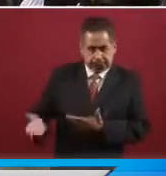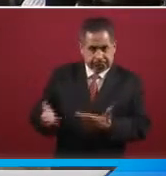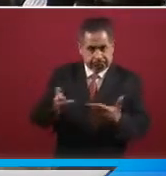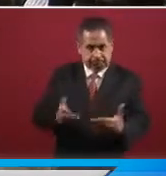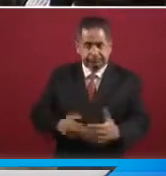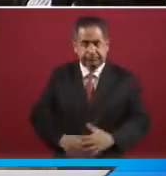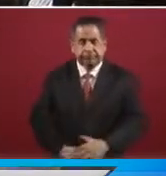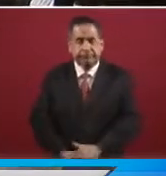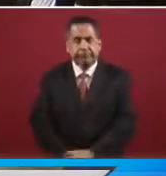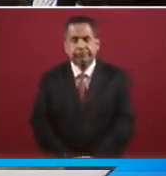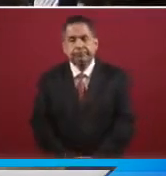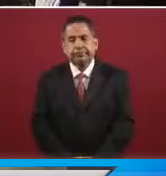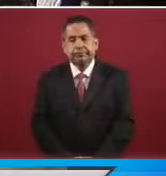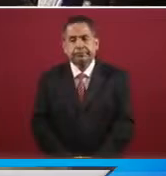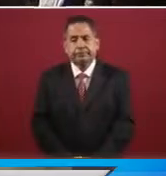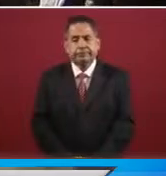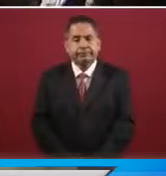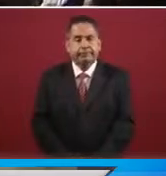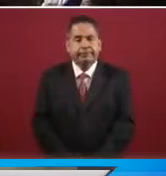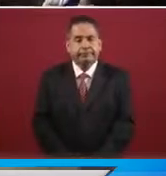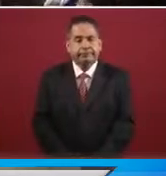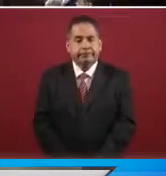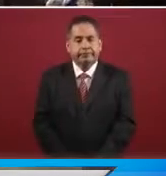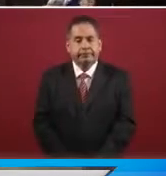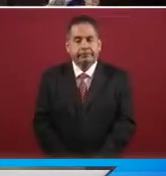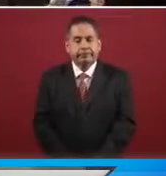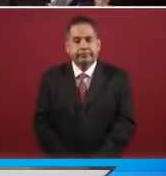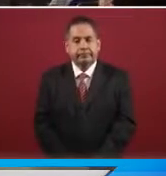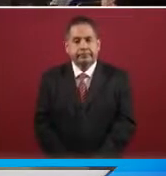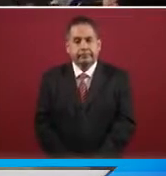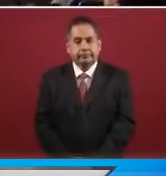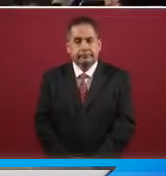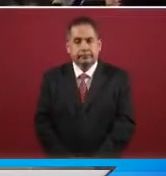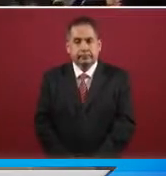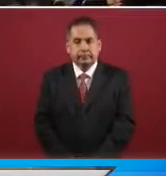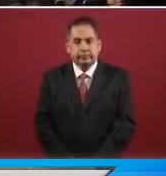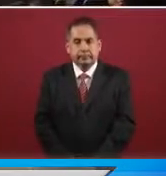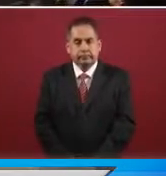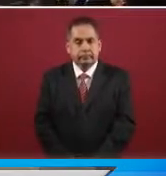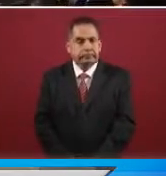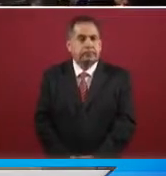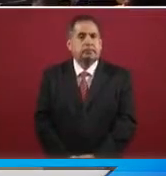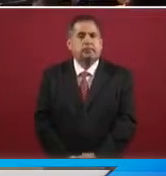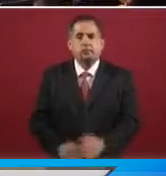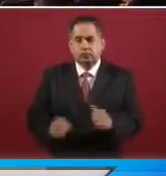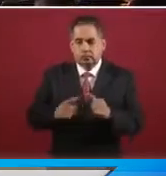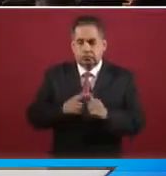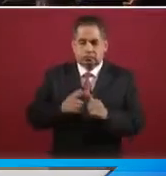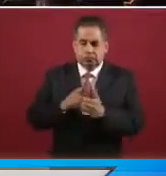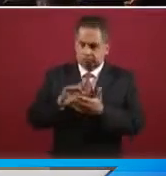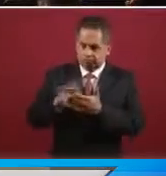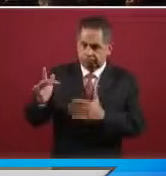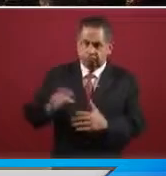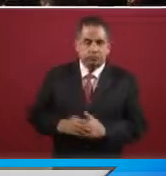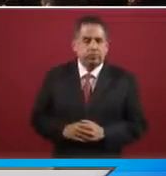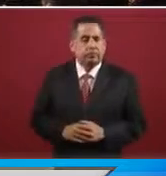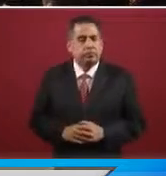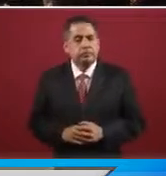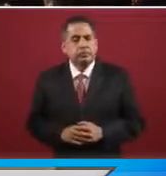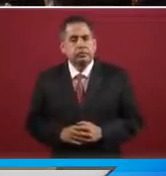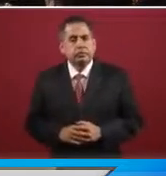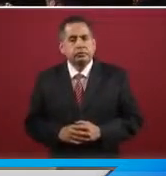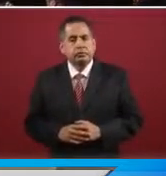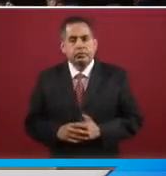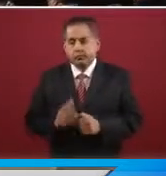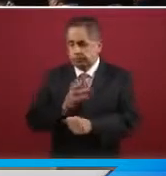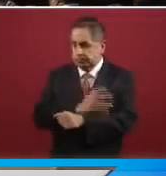se transfirieron los bienes públicos a privados. Esto provocó que se pasara de una familia rica en 1988 con 2,000 millones de